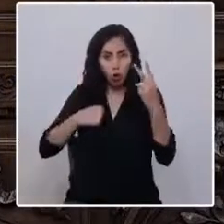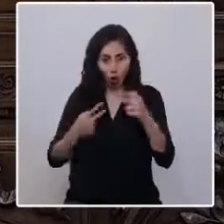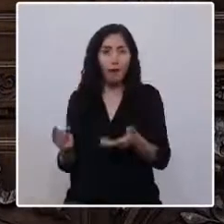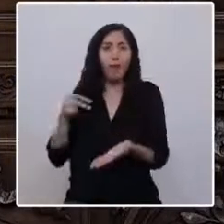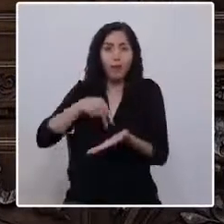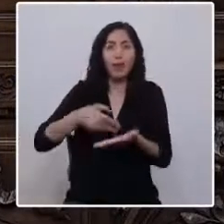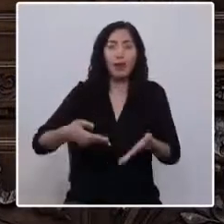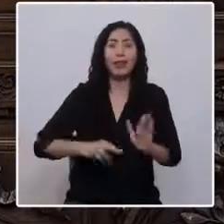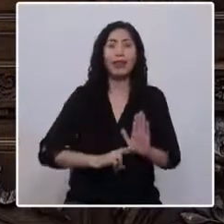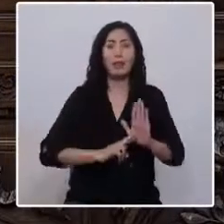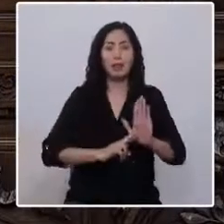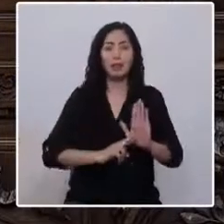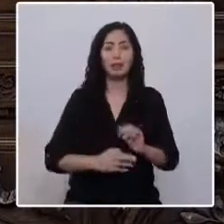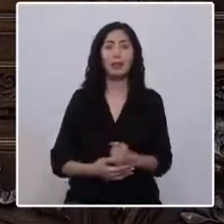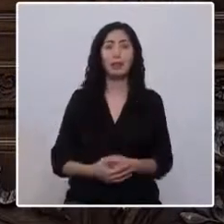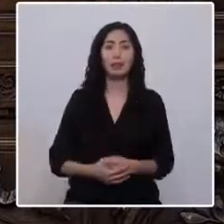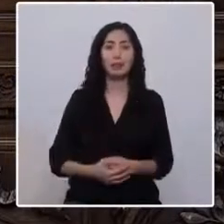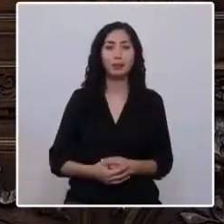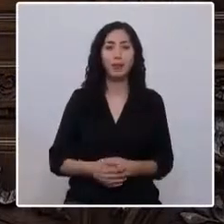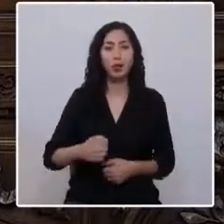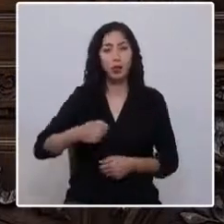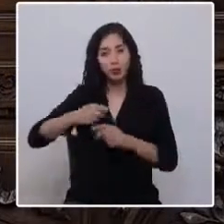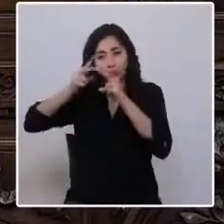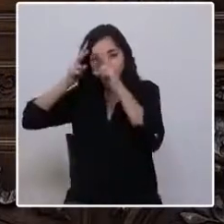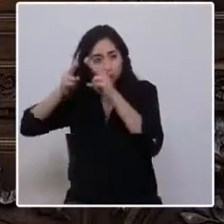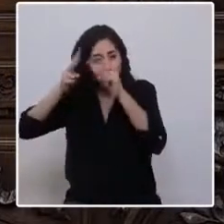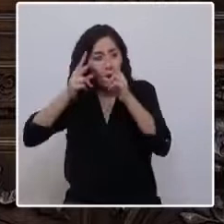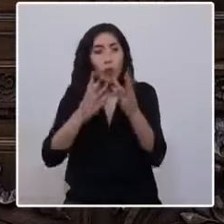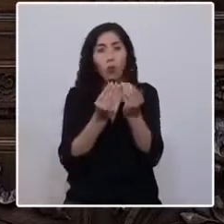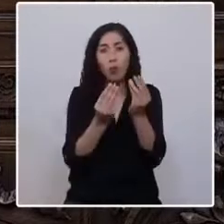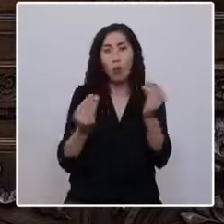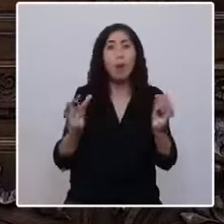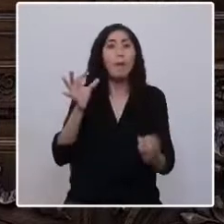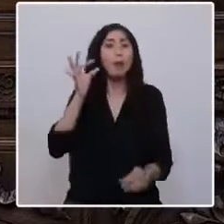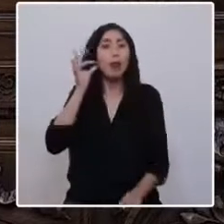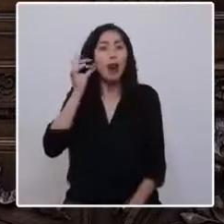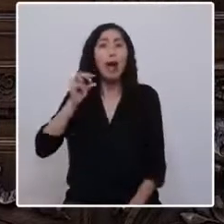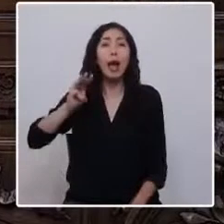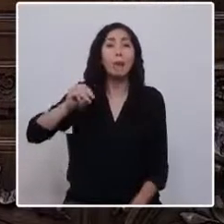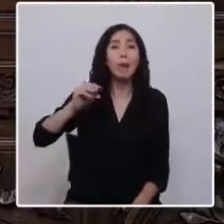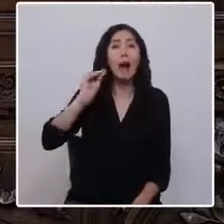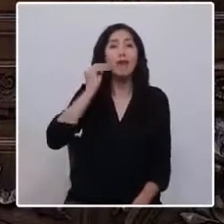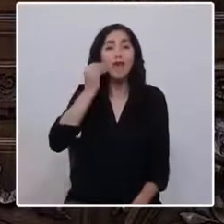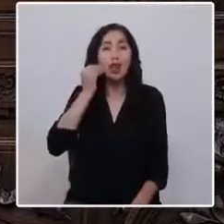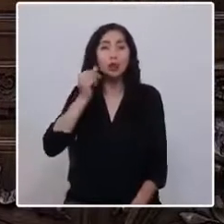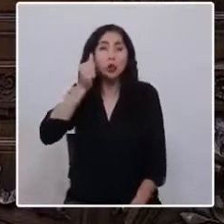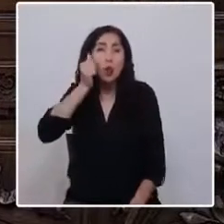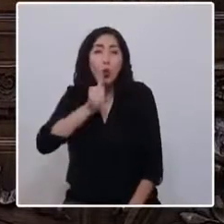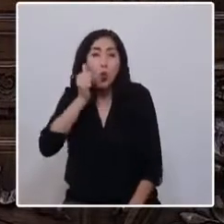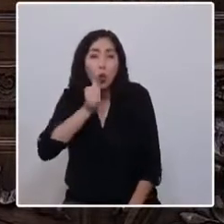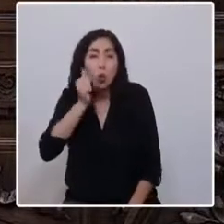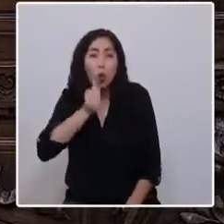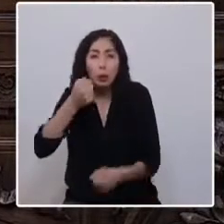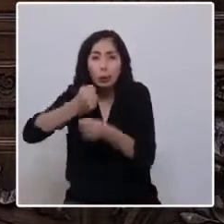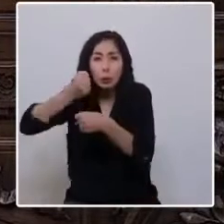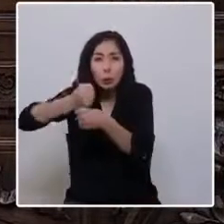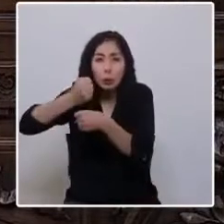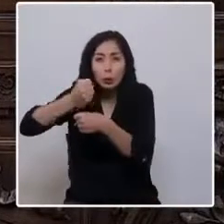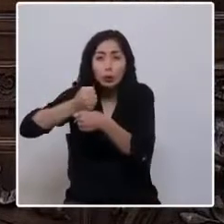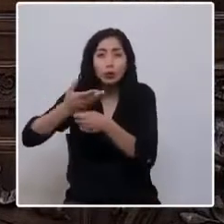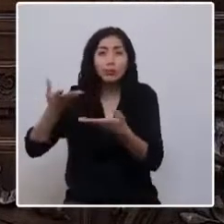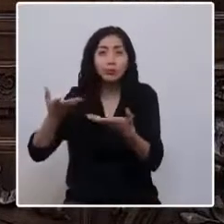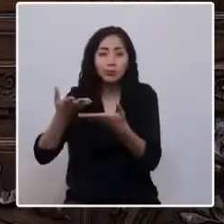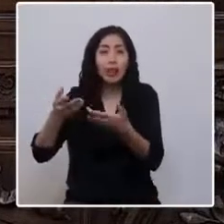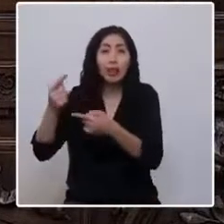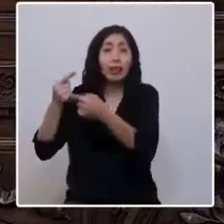espacio. Honro a las miles de mujeres, madres y abuelas que día a día sostienen la producción nacional con el histórico rol